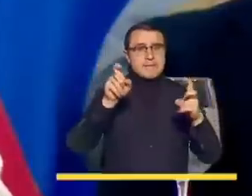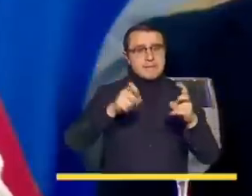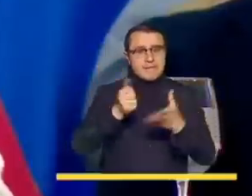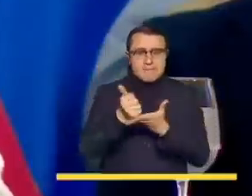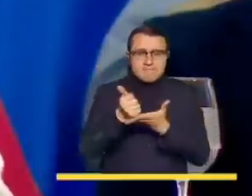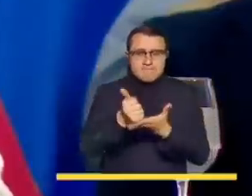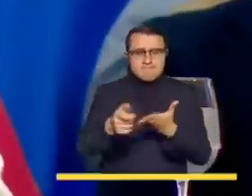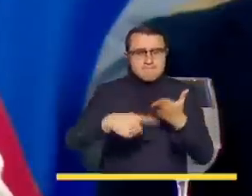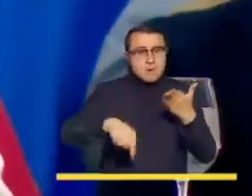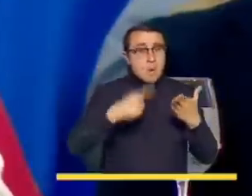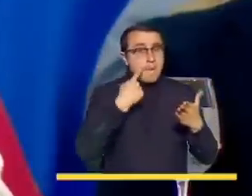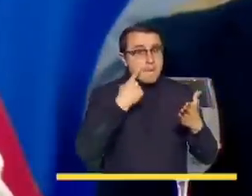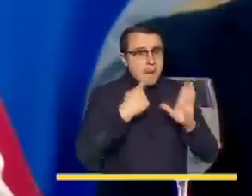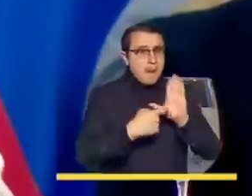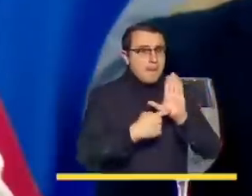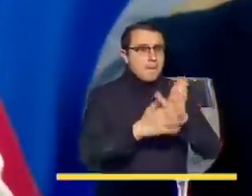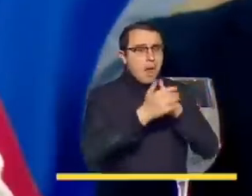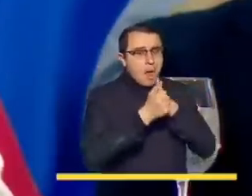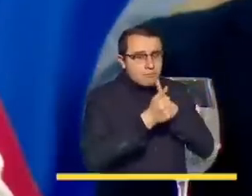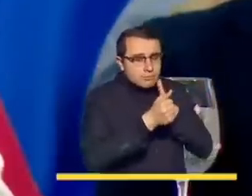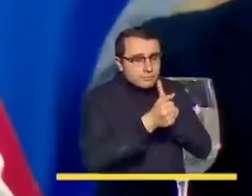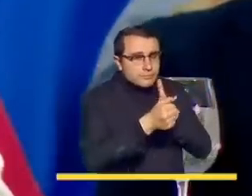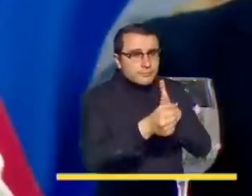mucho, porque